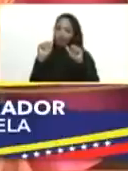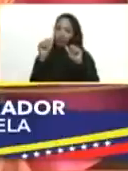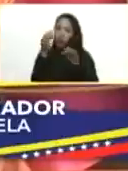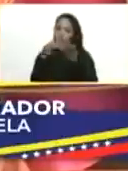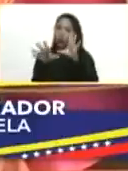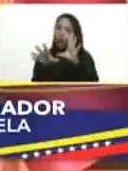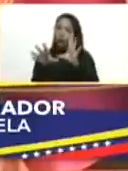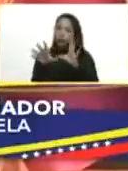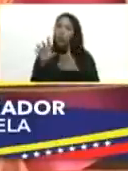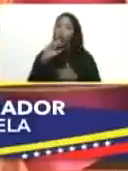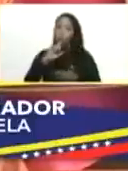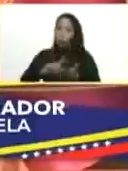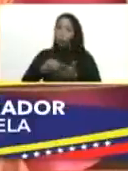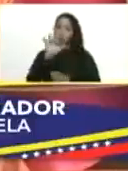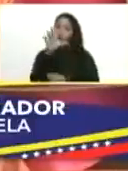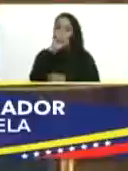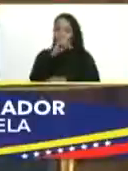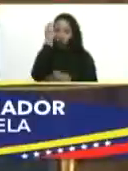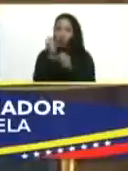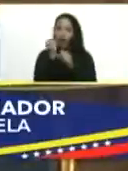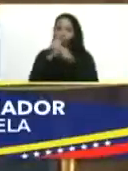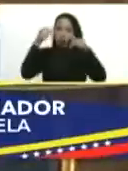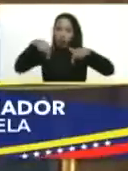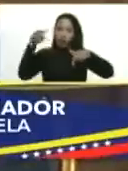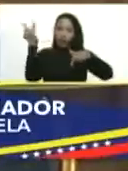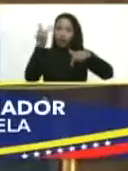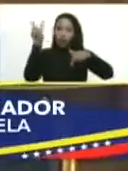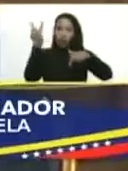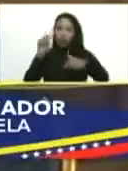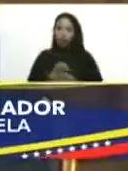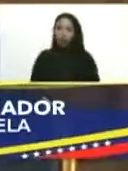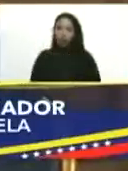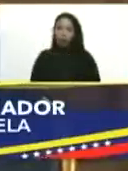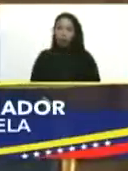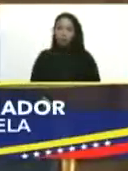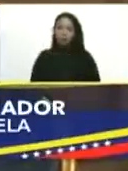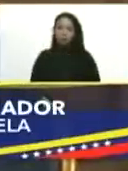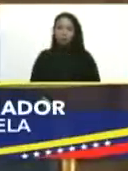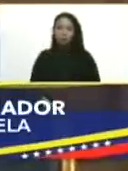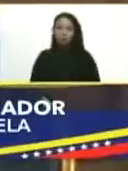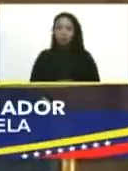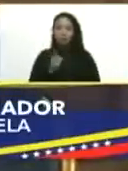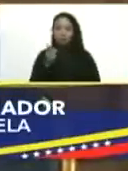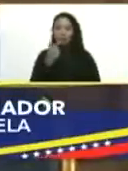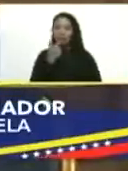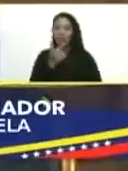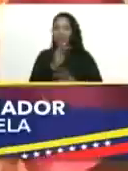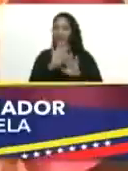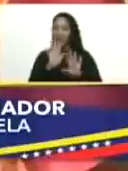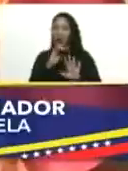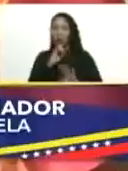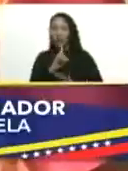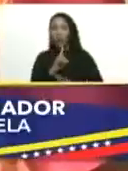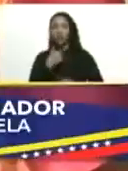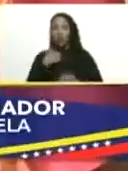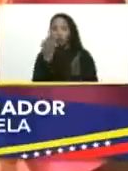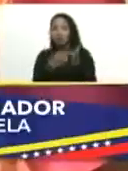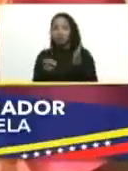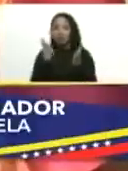habiendo cumplido sus 5 años de labor en Venezuela. Usted lo ha dicho y yo lo